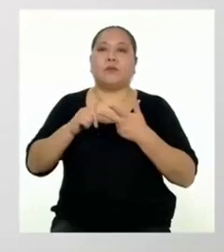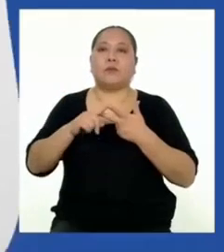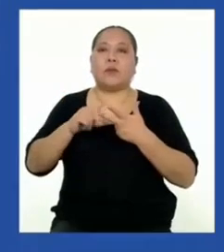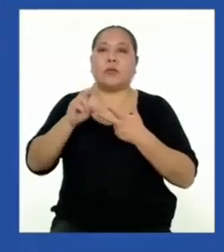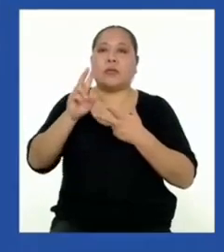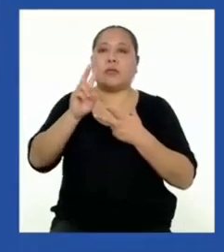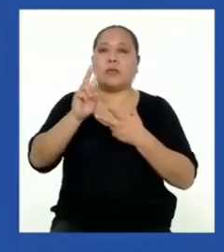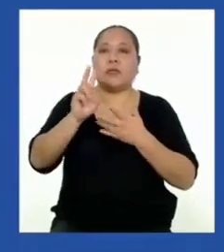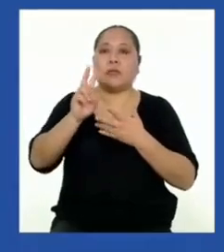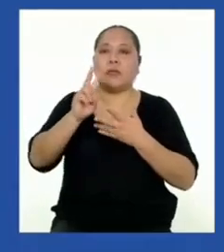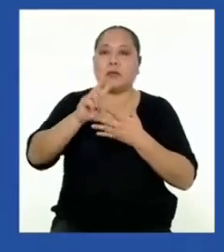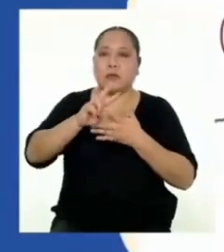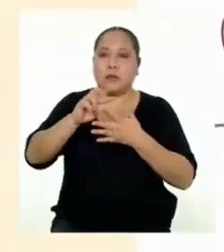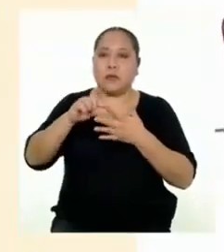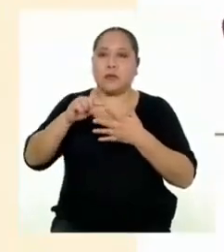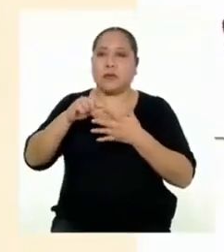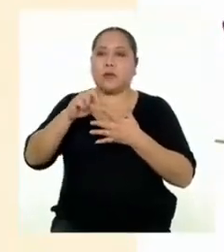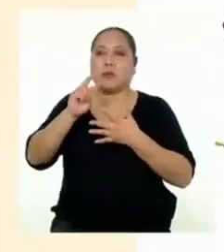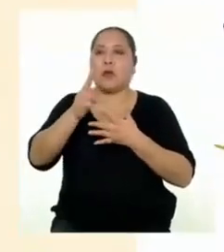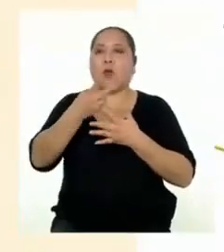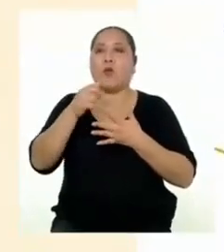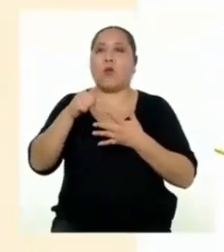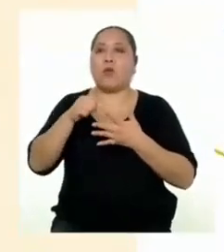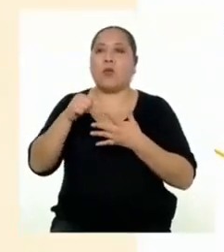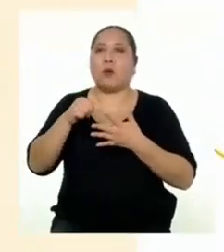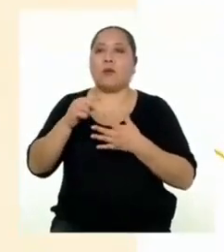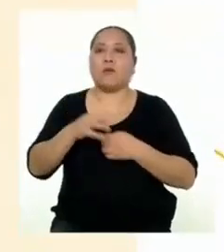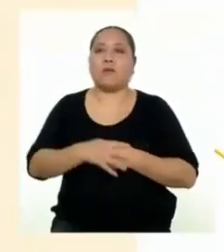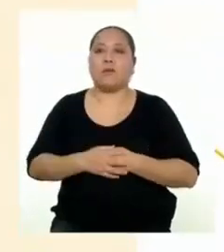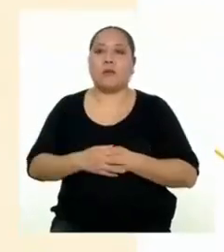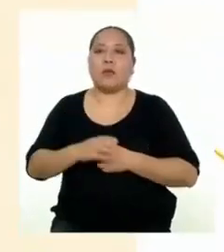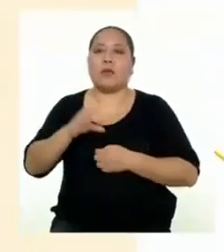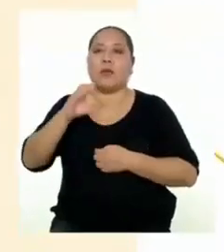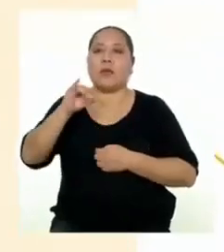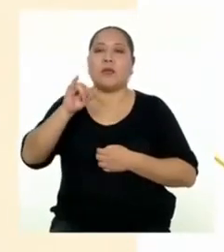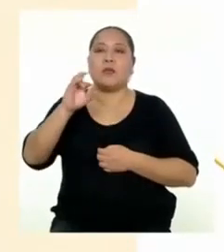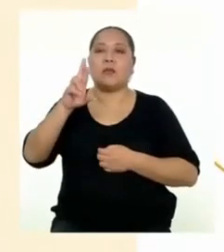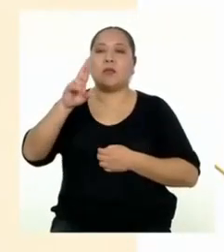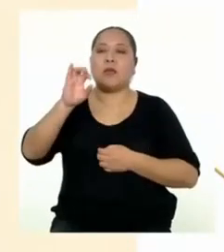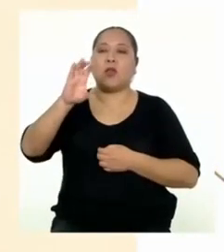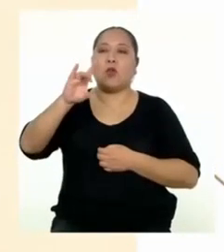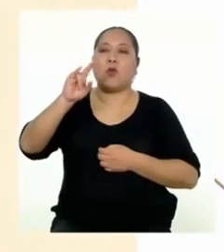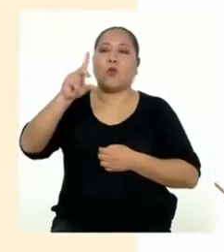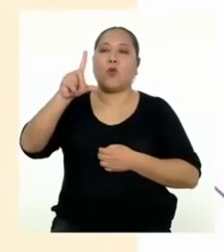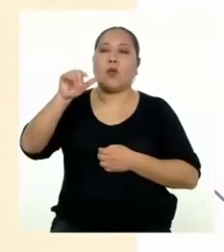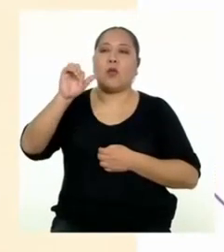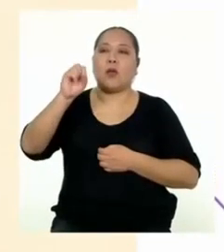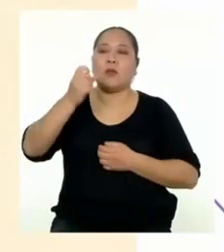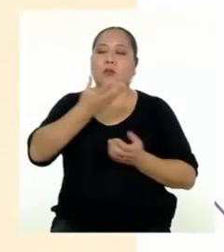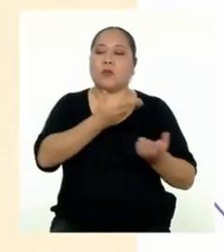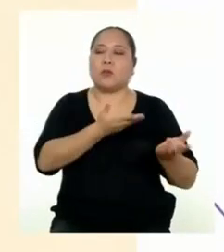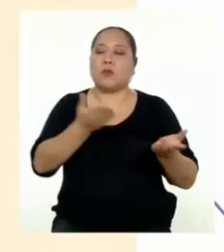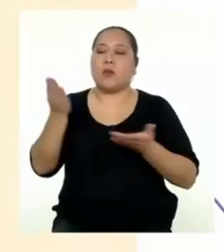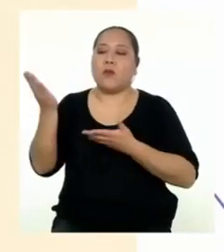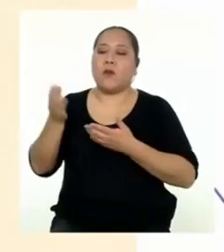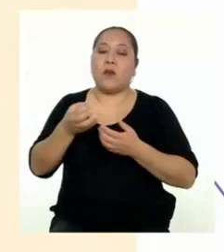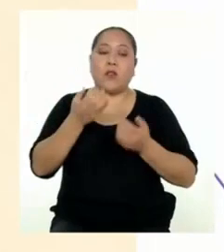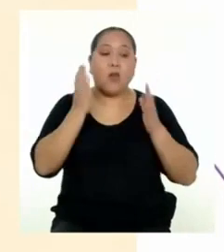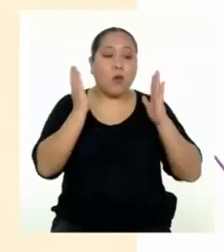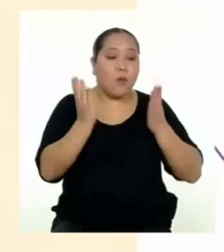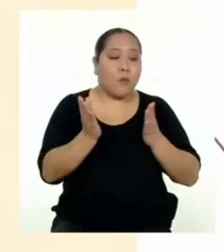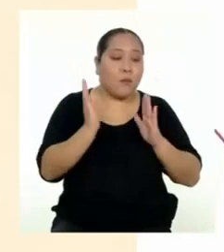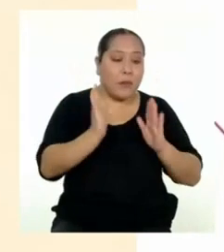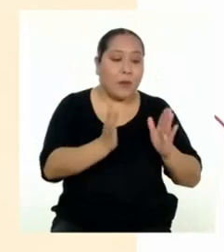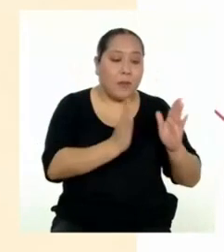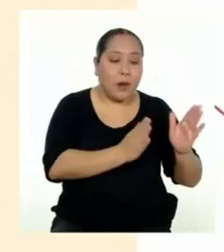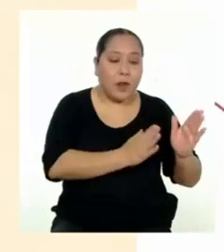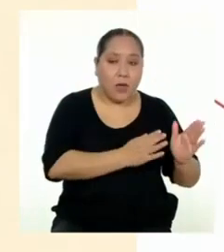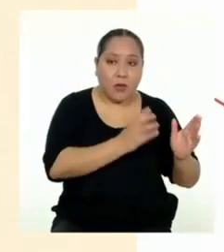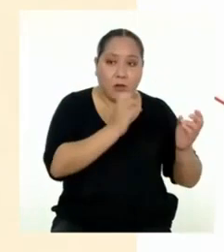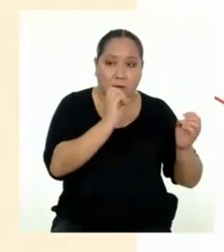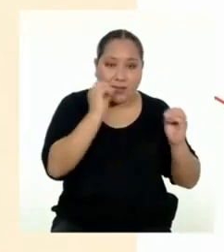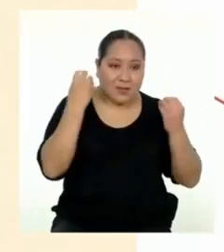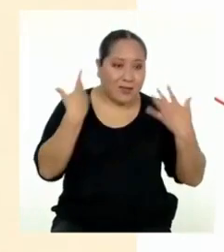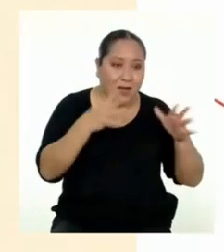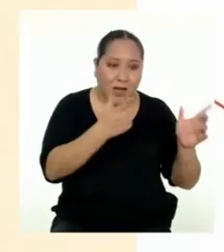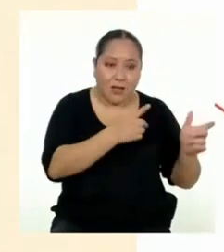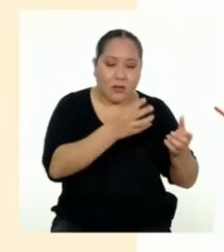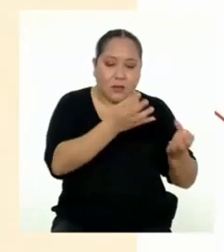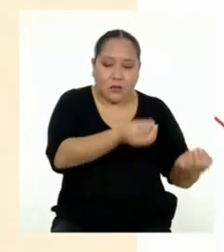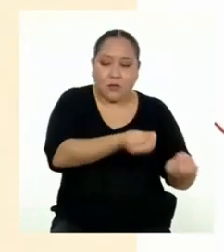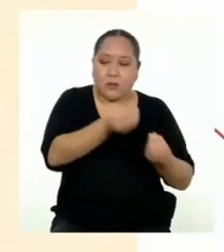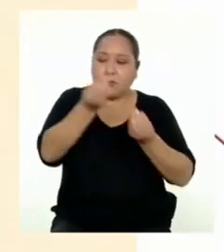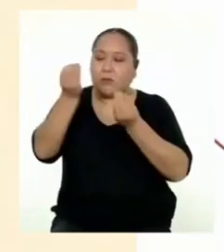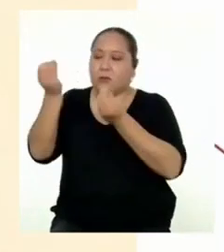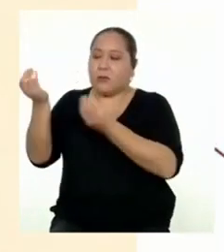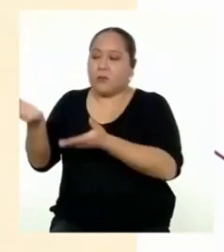etapa es 2. La circulación. Es el traslado de los bienes producido de un lugar a otro, por